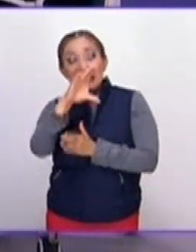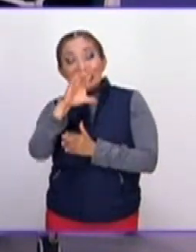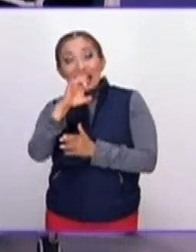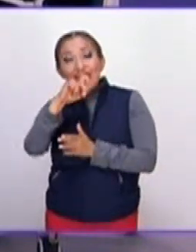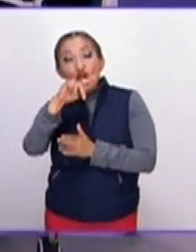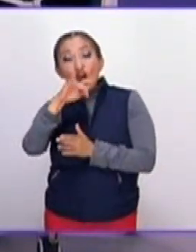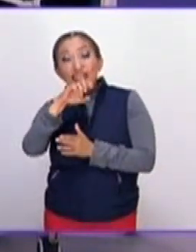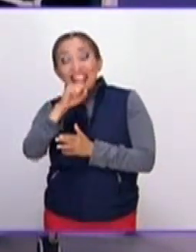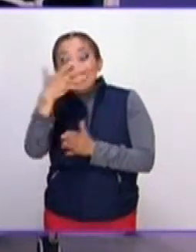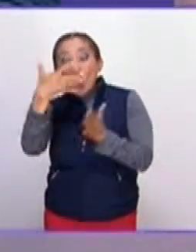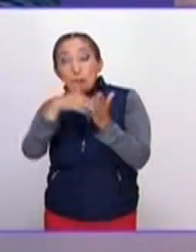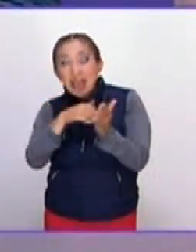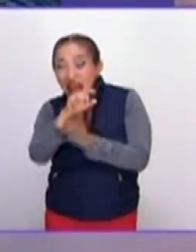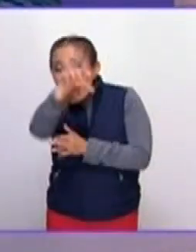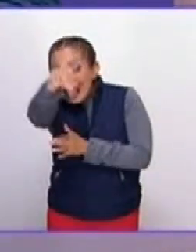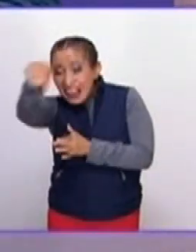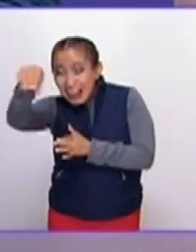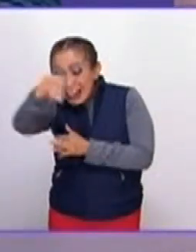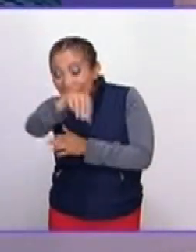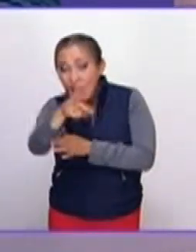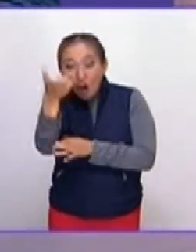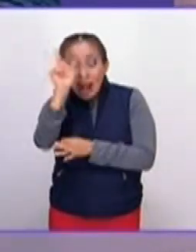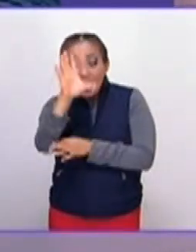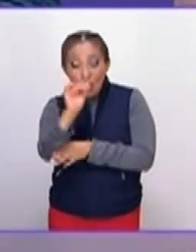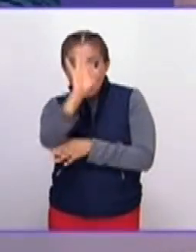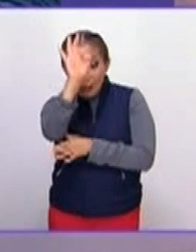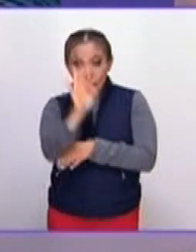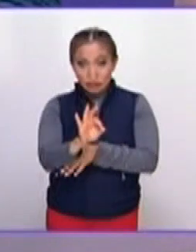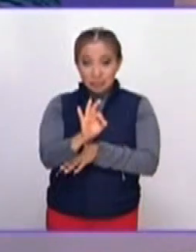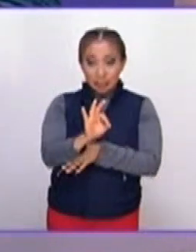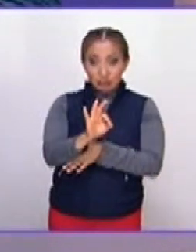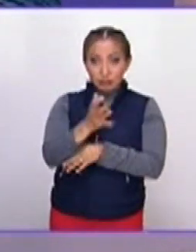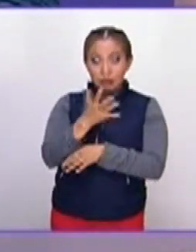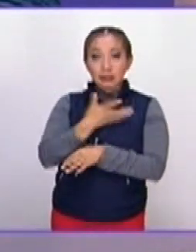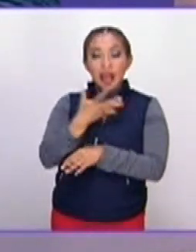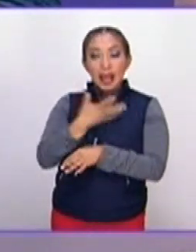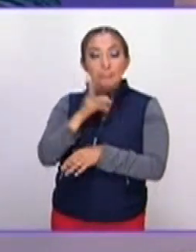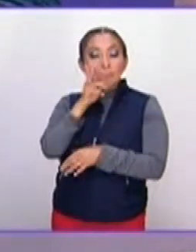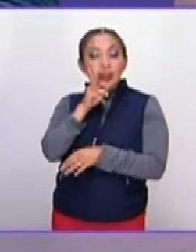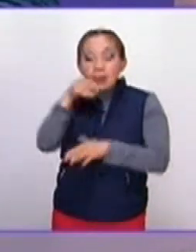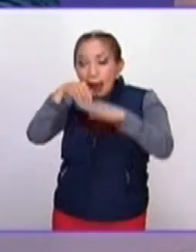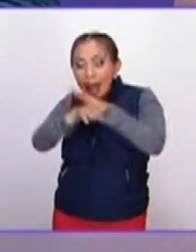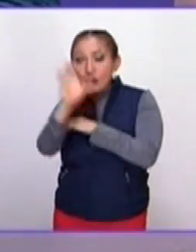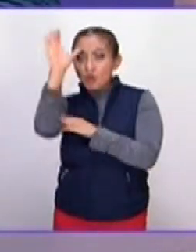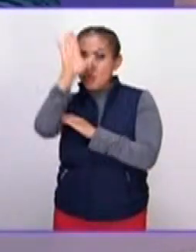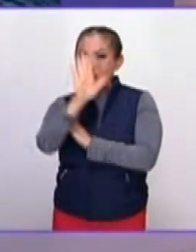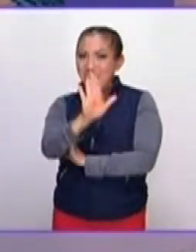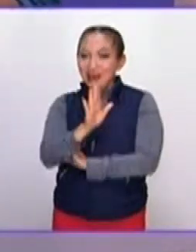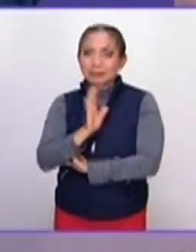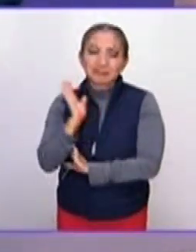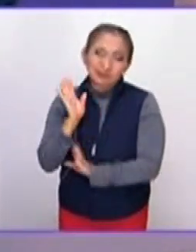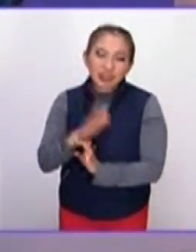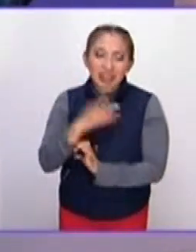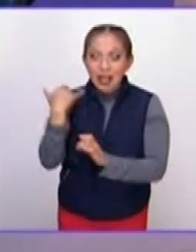en la península. 5,000, de los cuales esperamos que el 90% tenga evidencia cultural.